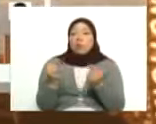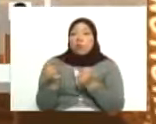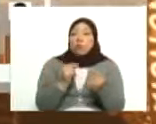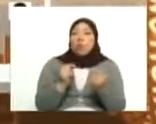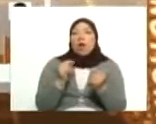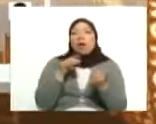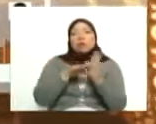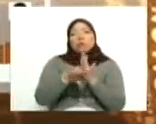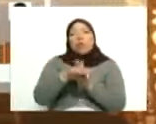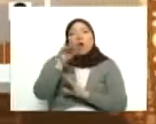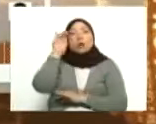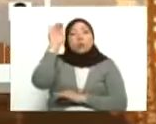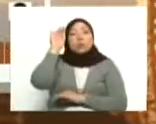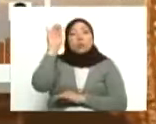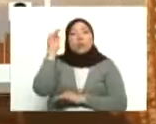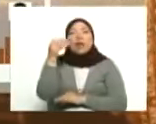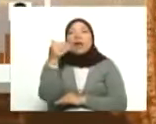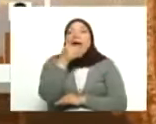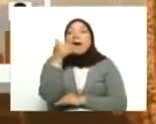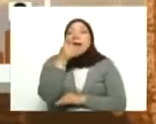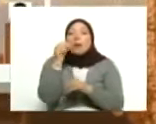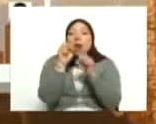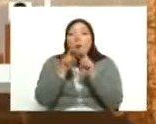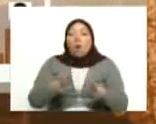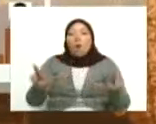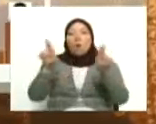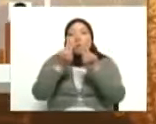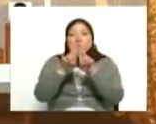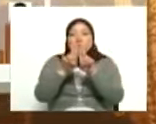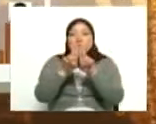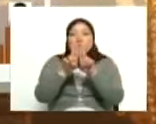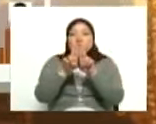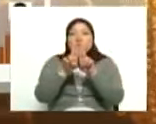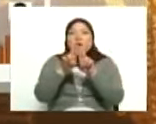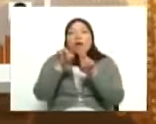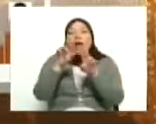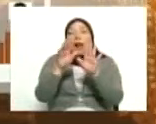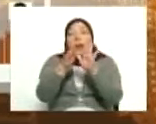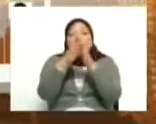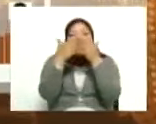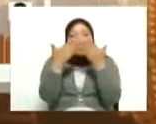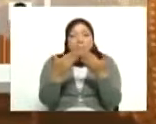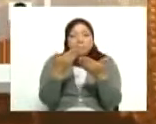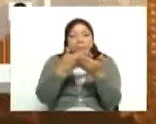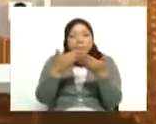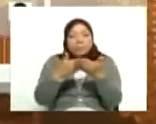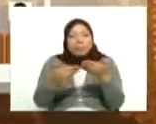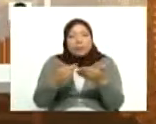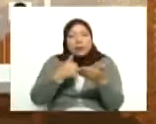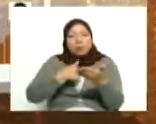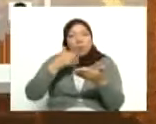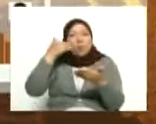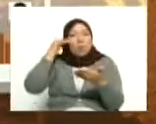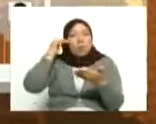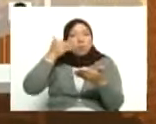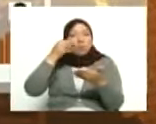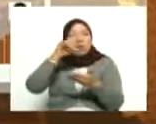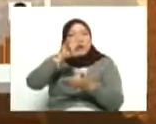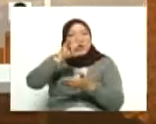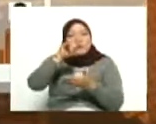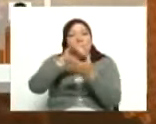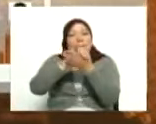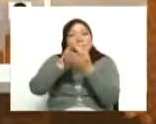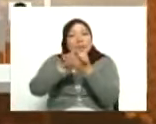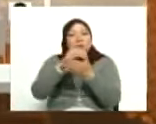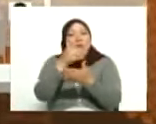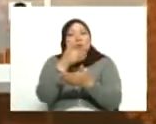el camino que marca la Carta de Naciones Unidas. Hace ratico leíamos el documento que usted publicaba en sus redes sociales de los amigos de la Carta de Naciones Unidas, que